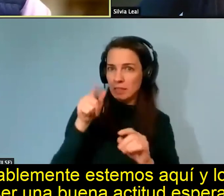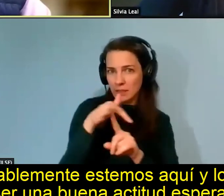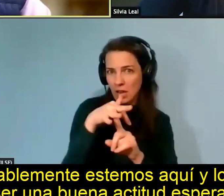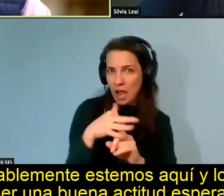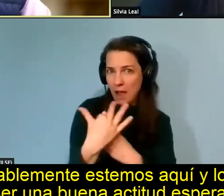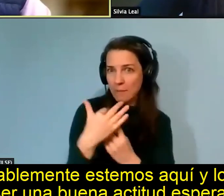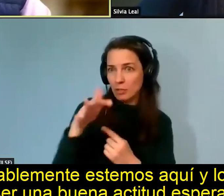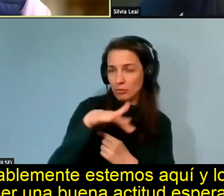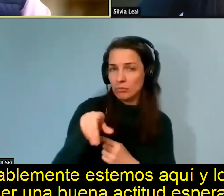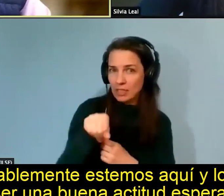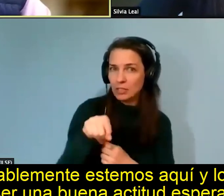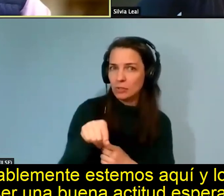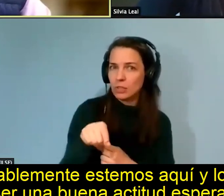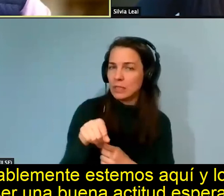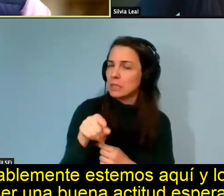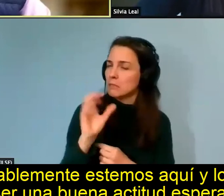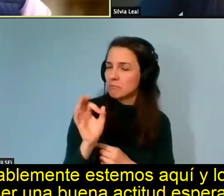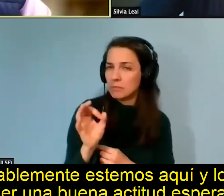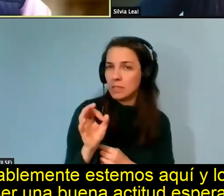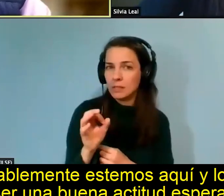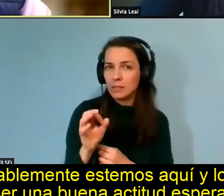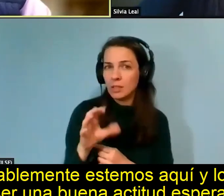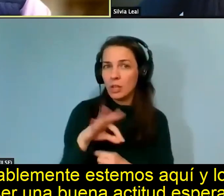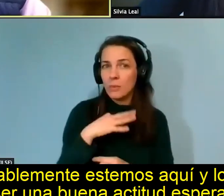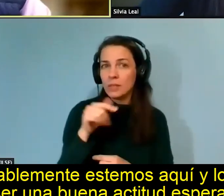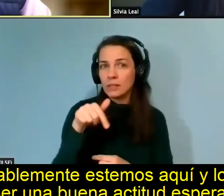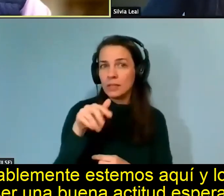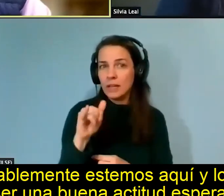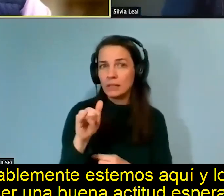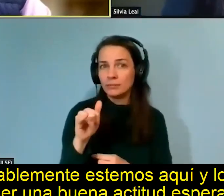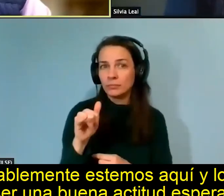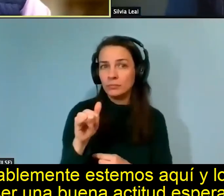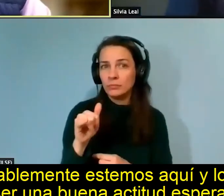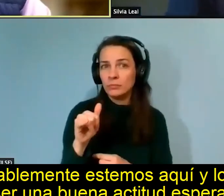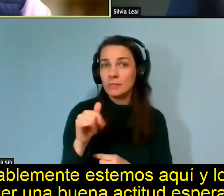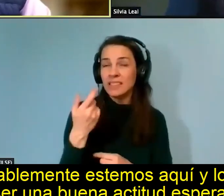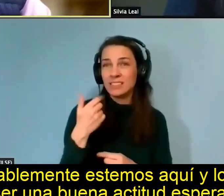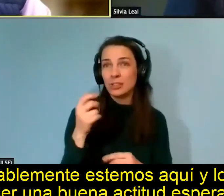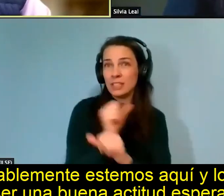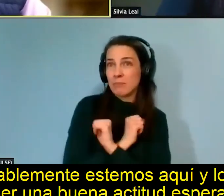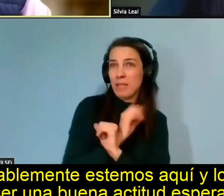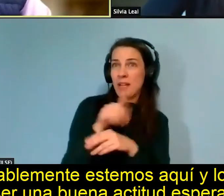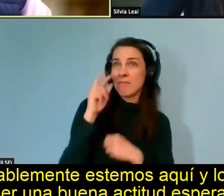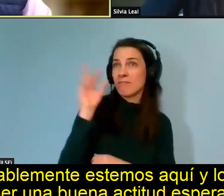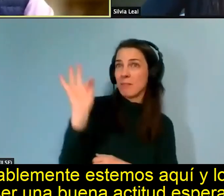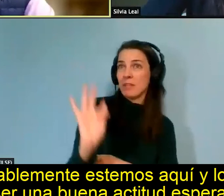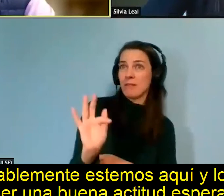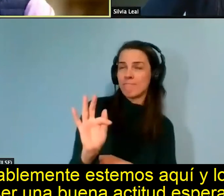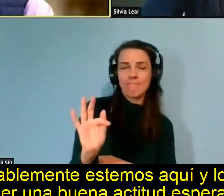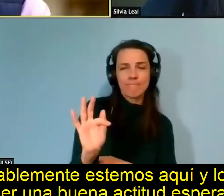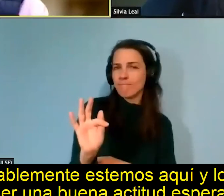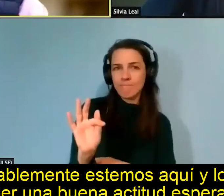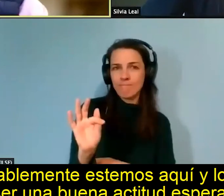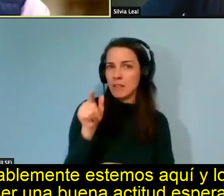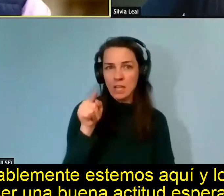Que probablemente estemos aquí, lo del wait and see, el espera y mira, no va a ser una